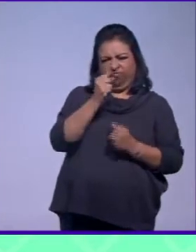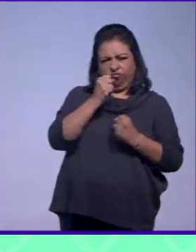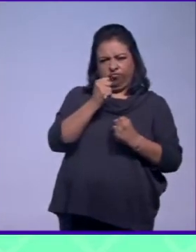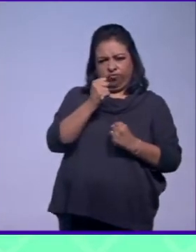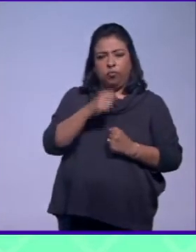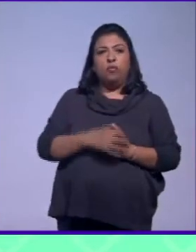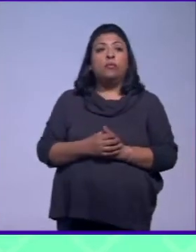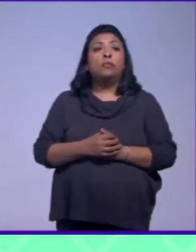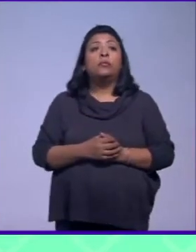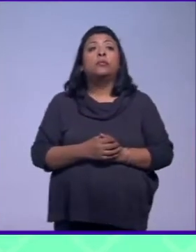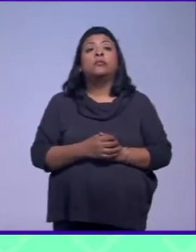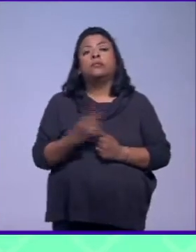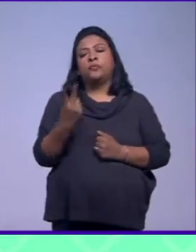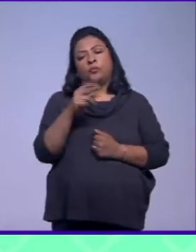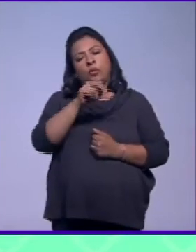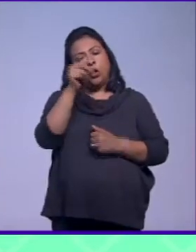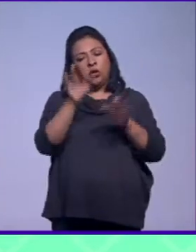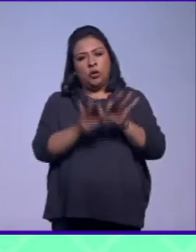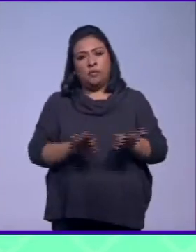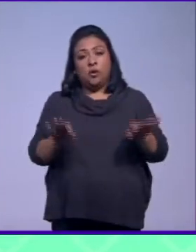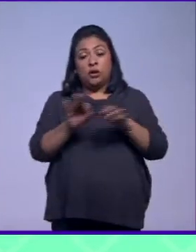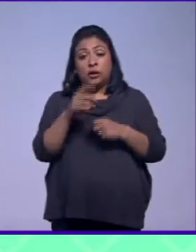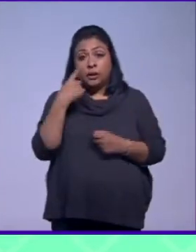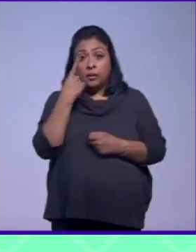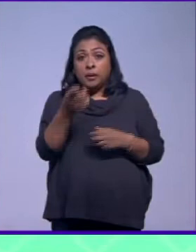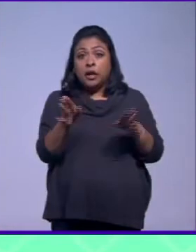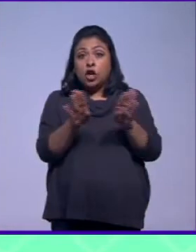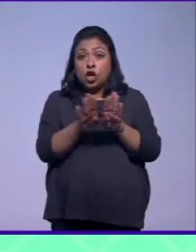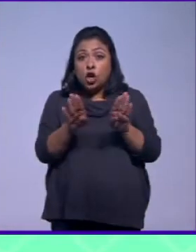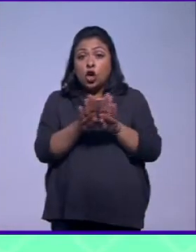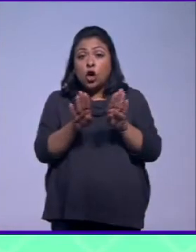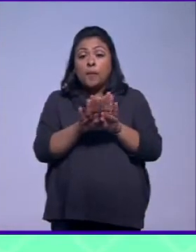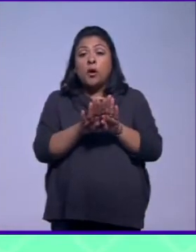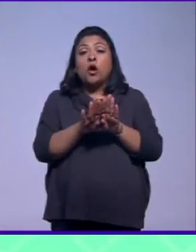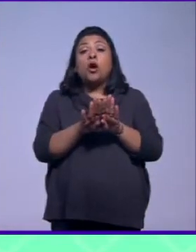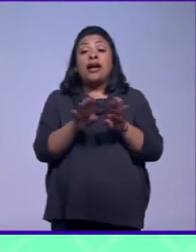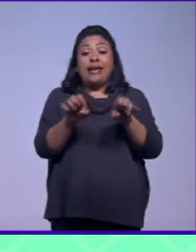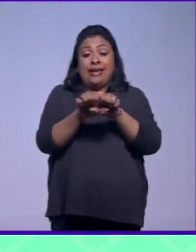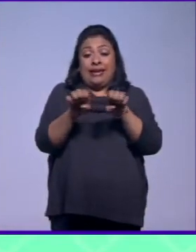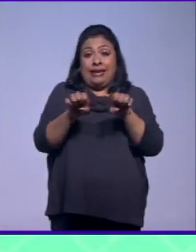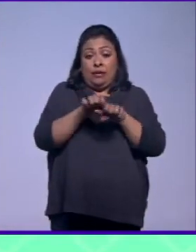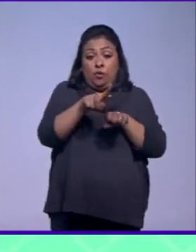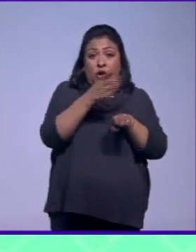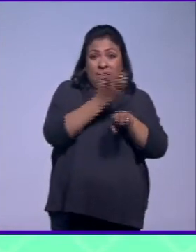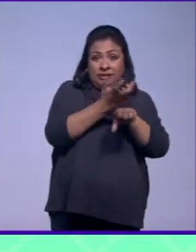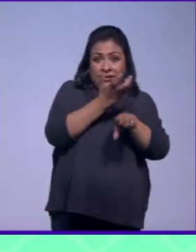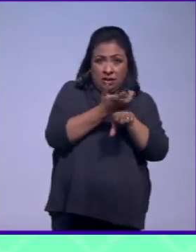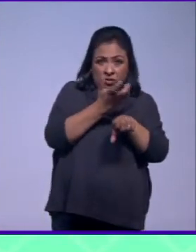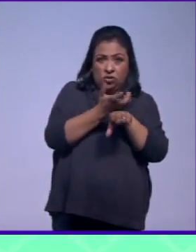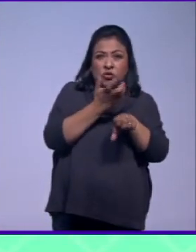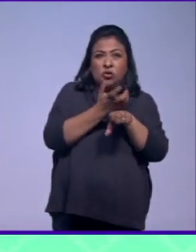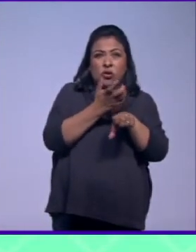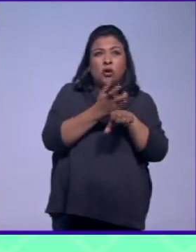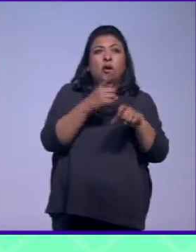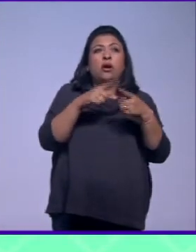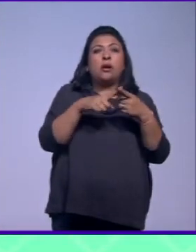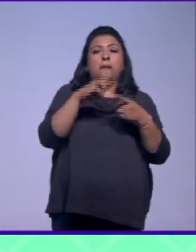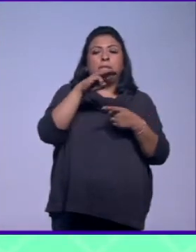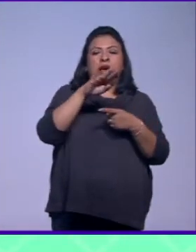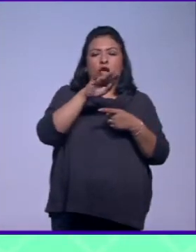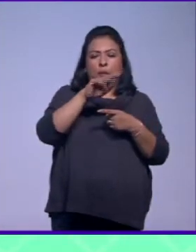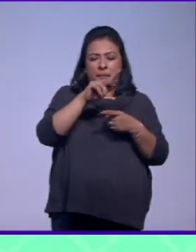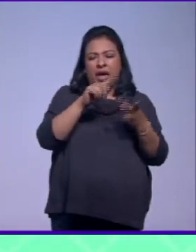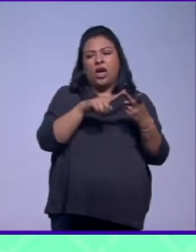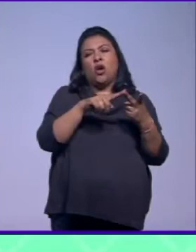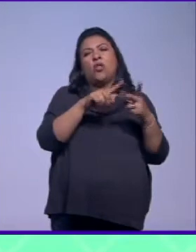ahora algo muy importante es ver como en con woman sin el equipo de los eeuu desde mike pompeo todo